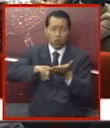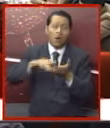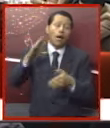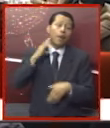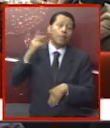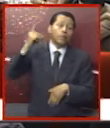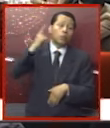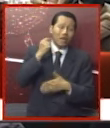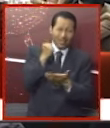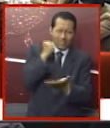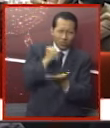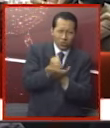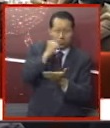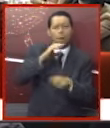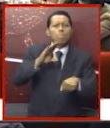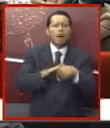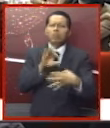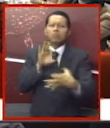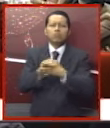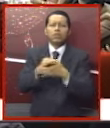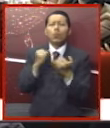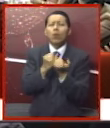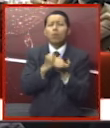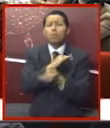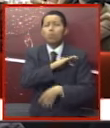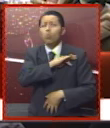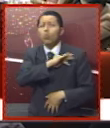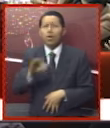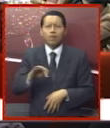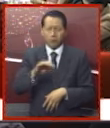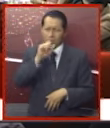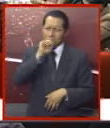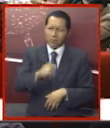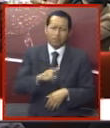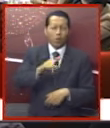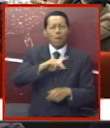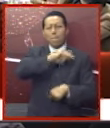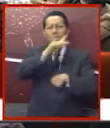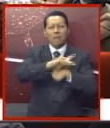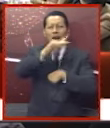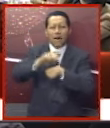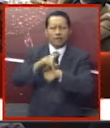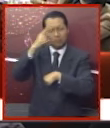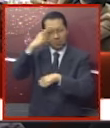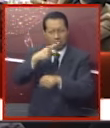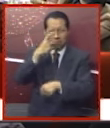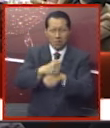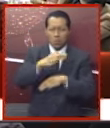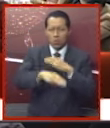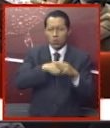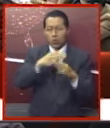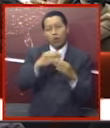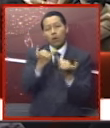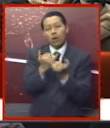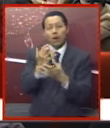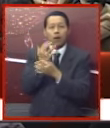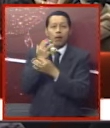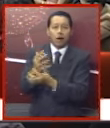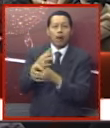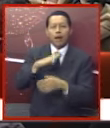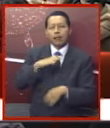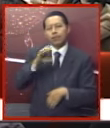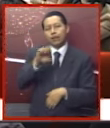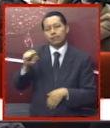de la Unión, y se trata de una reforma al alcance de cualquier país de primer mundo. Así lo manifestó en su turno el partido Encuentro